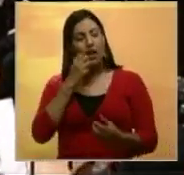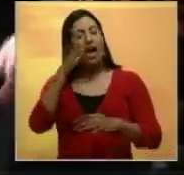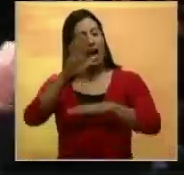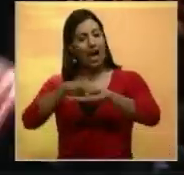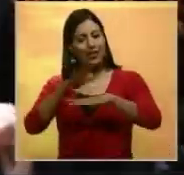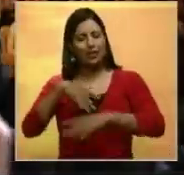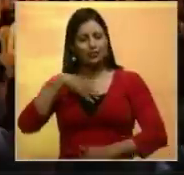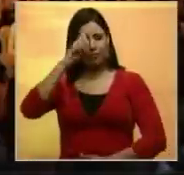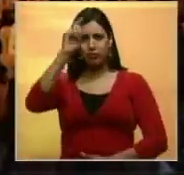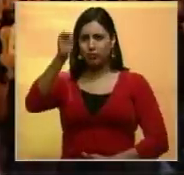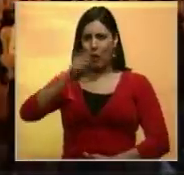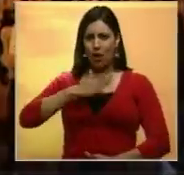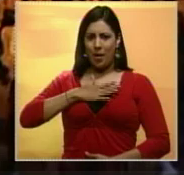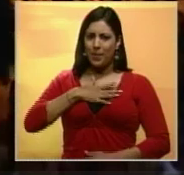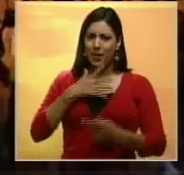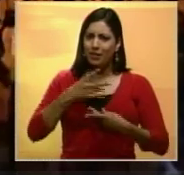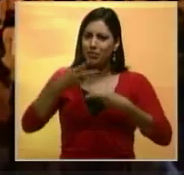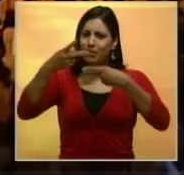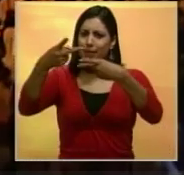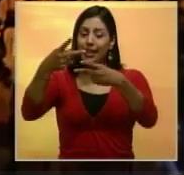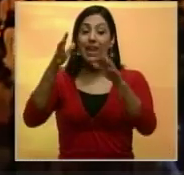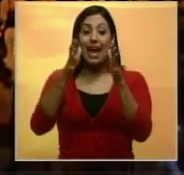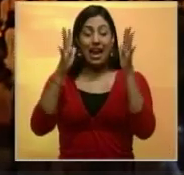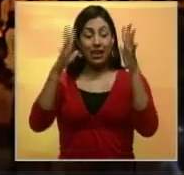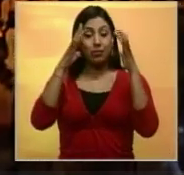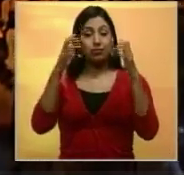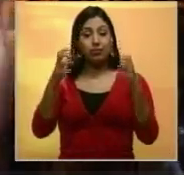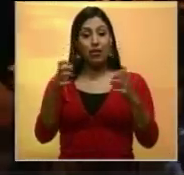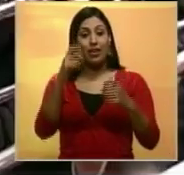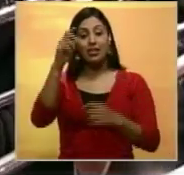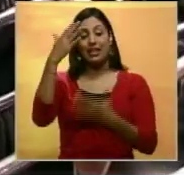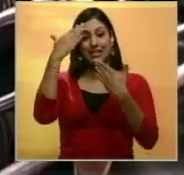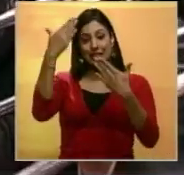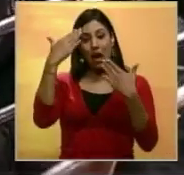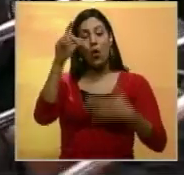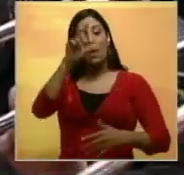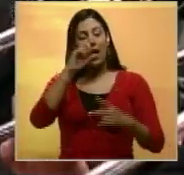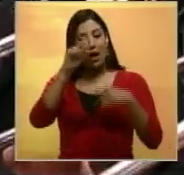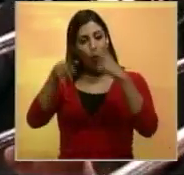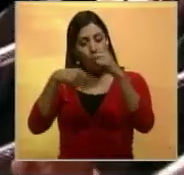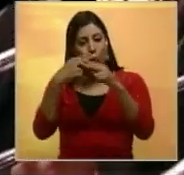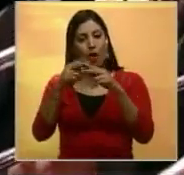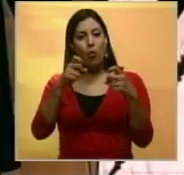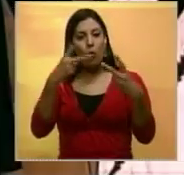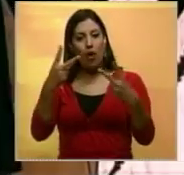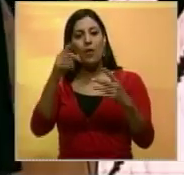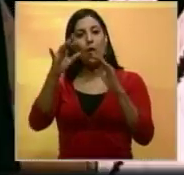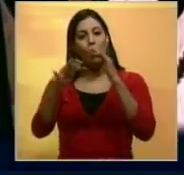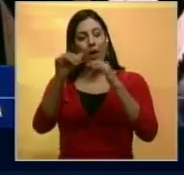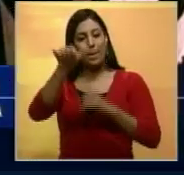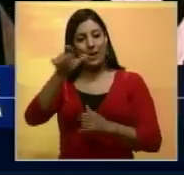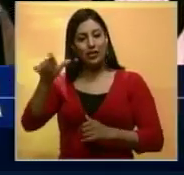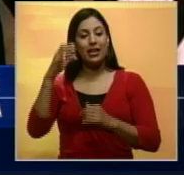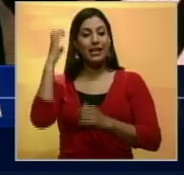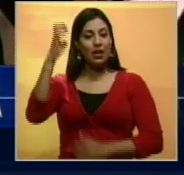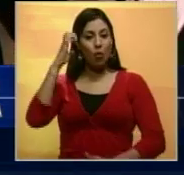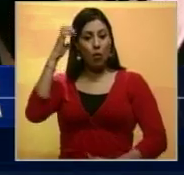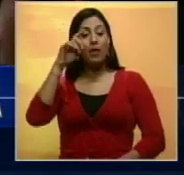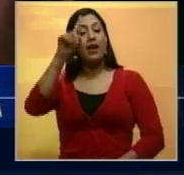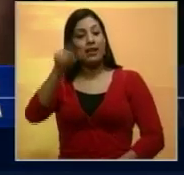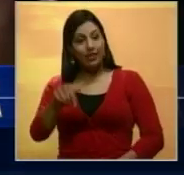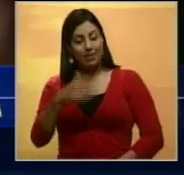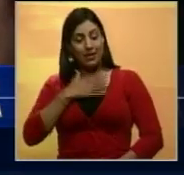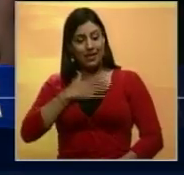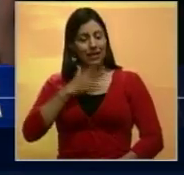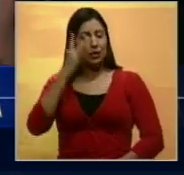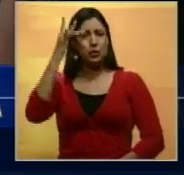que es un honor formar parte de la lista de grandes maestros que enviaron un saludo al Año Nuevo junto a los filarmónicos veneses. Señaló que para